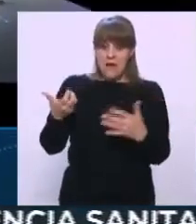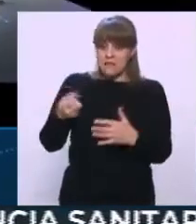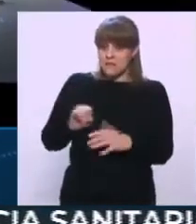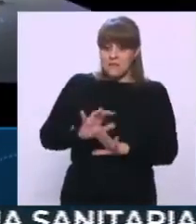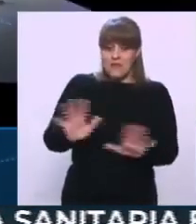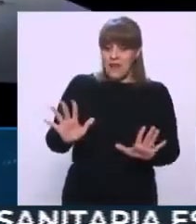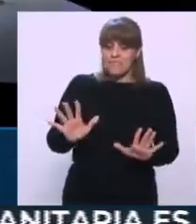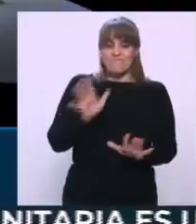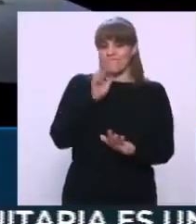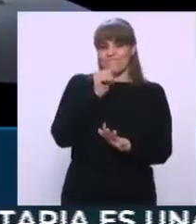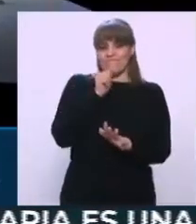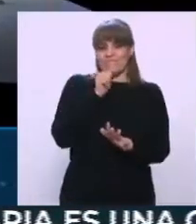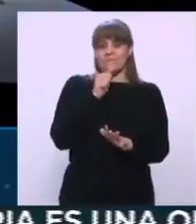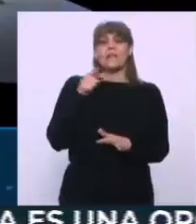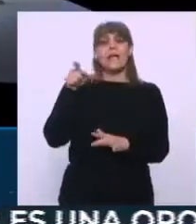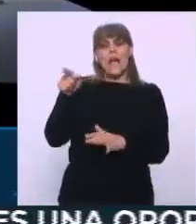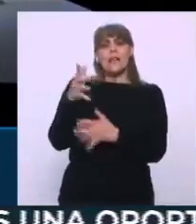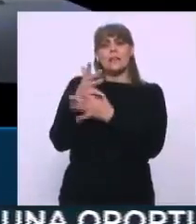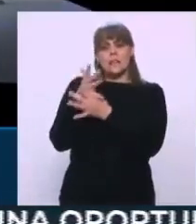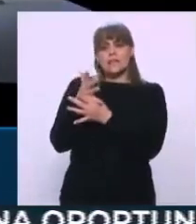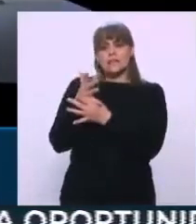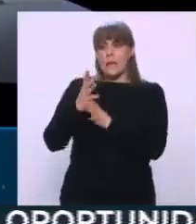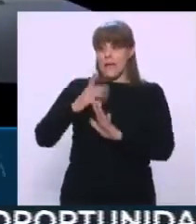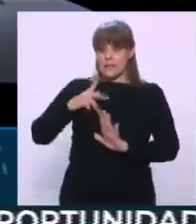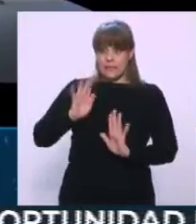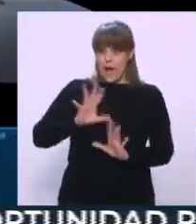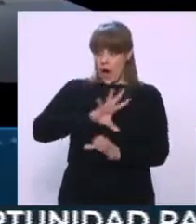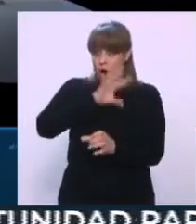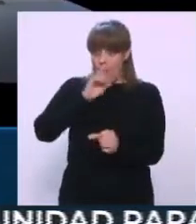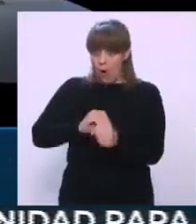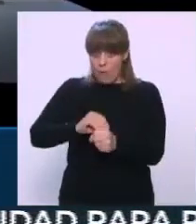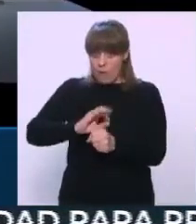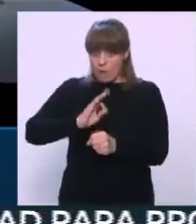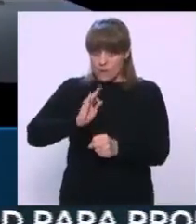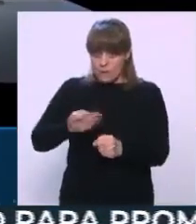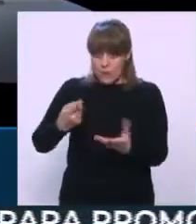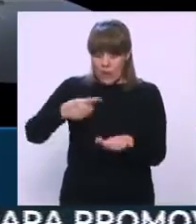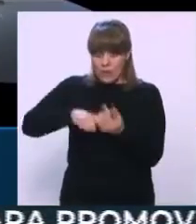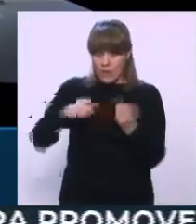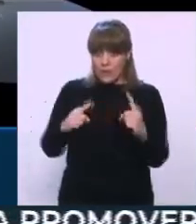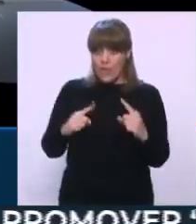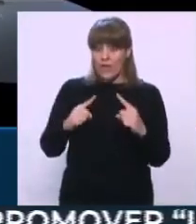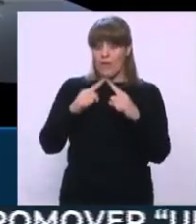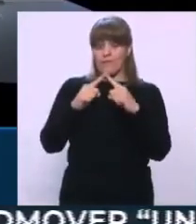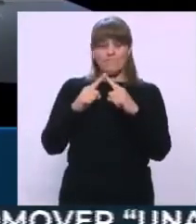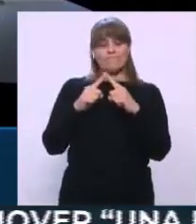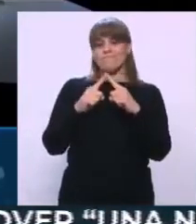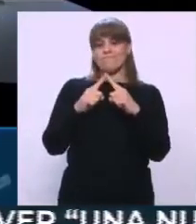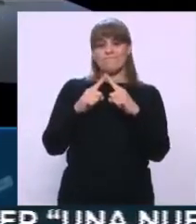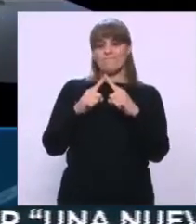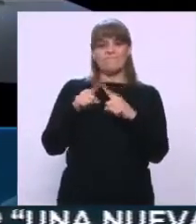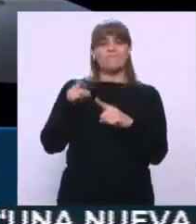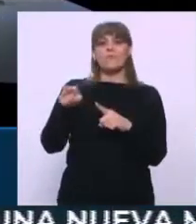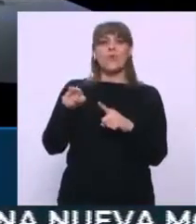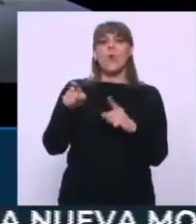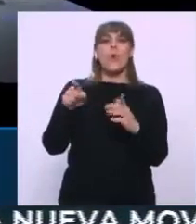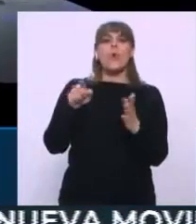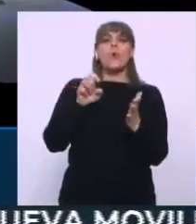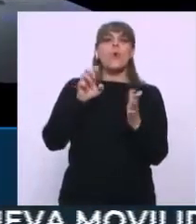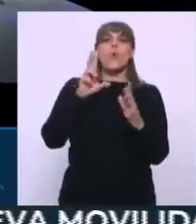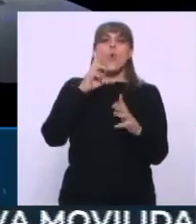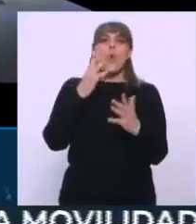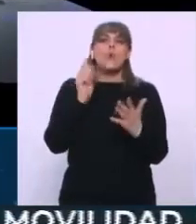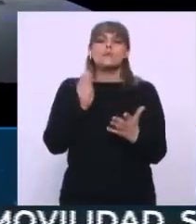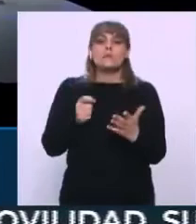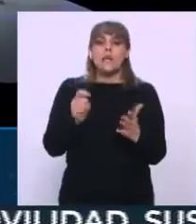dijo no tiene una validez absoluta en la vida de la Iglesia, porque no es una bula, no es una encíclica, no lo